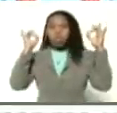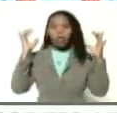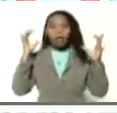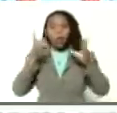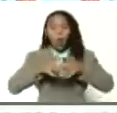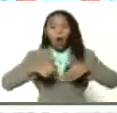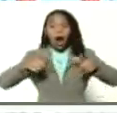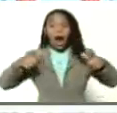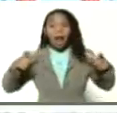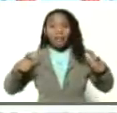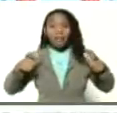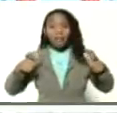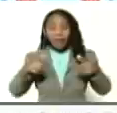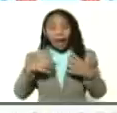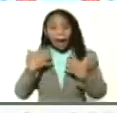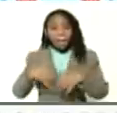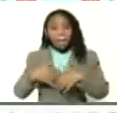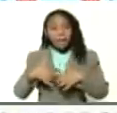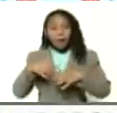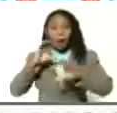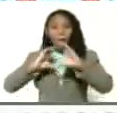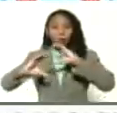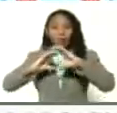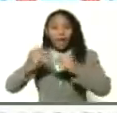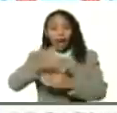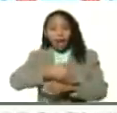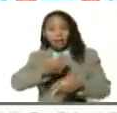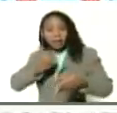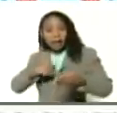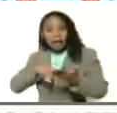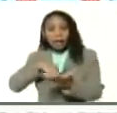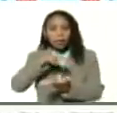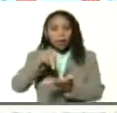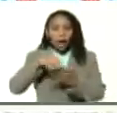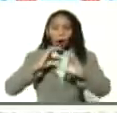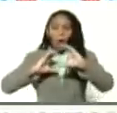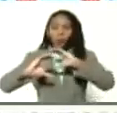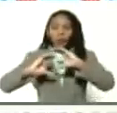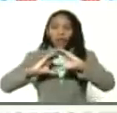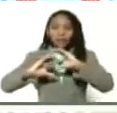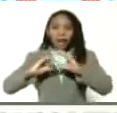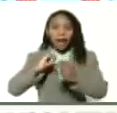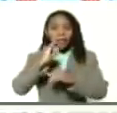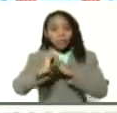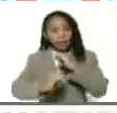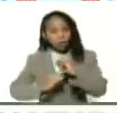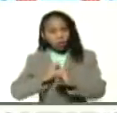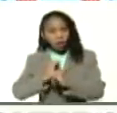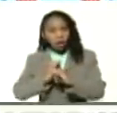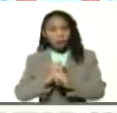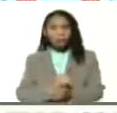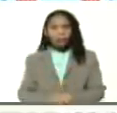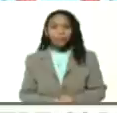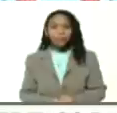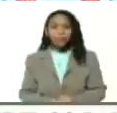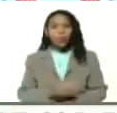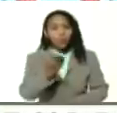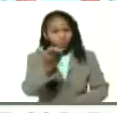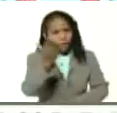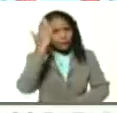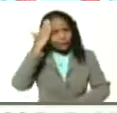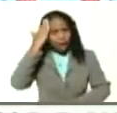las grandes compañías de la comunicación, las transnacionales de la comunicación internacional. Como ustedes bien